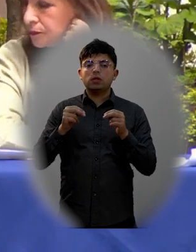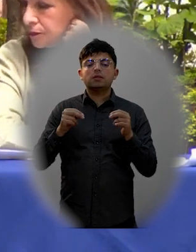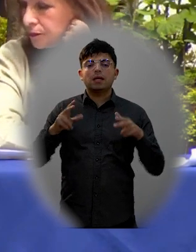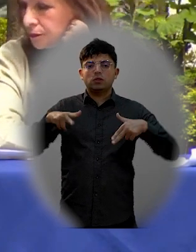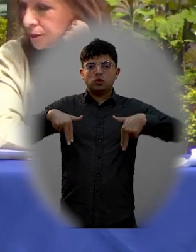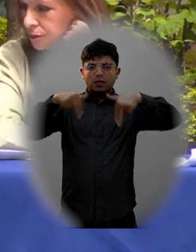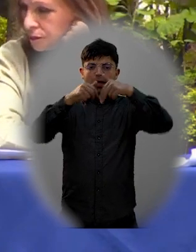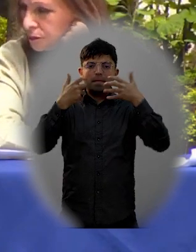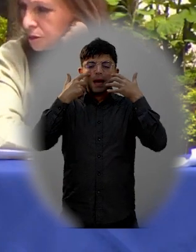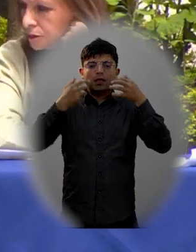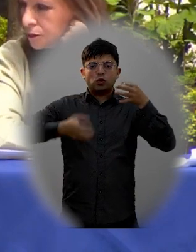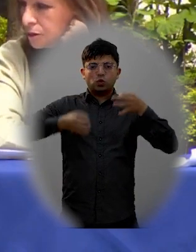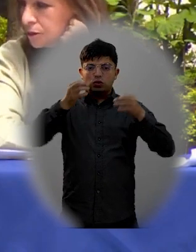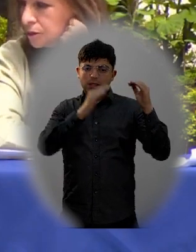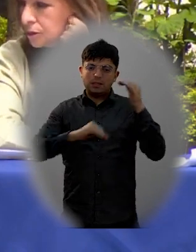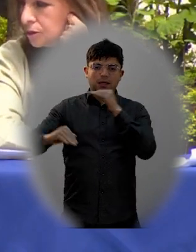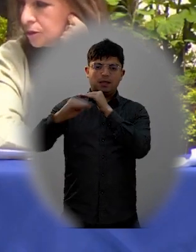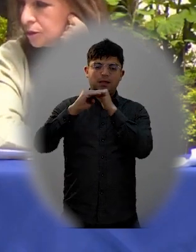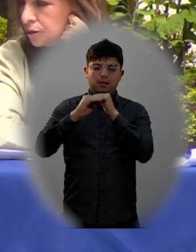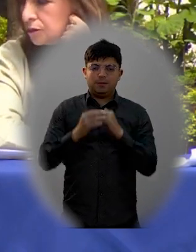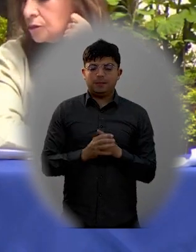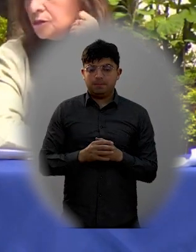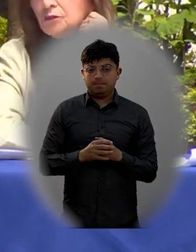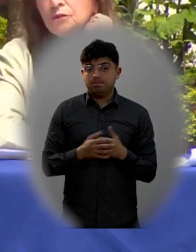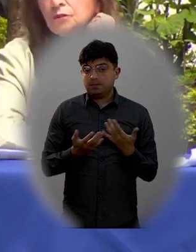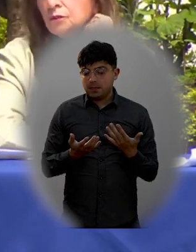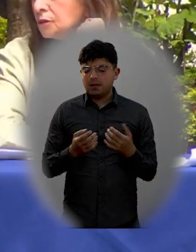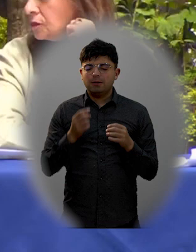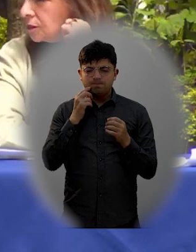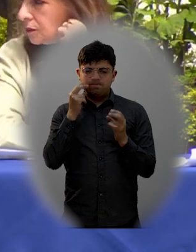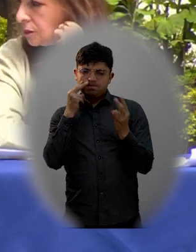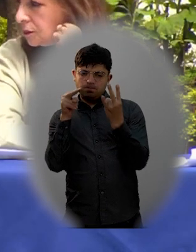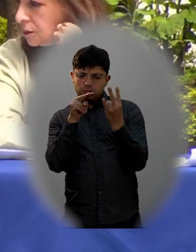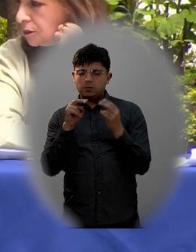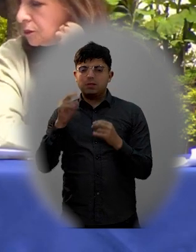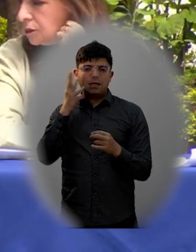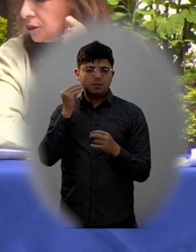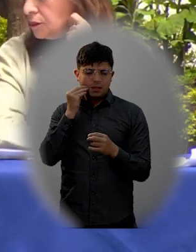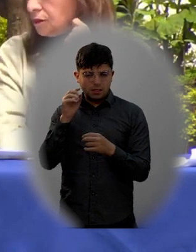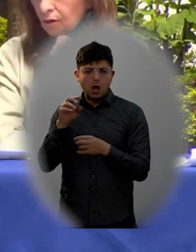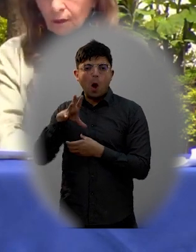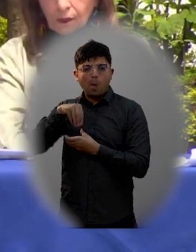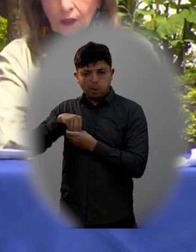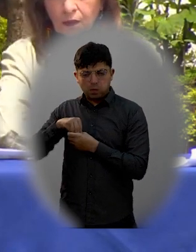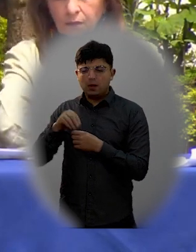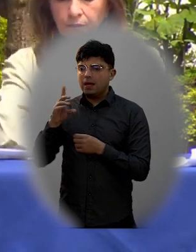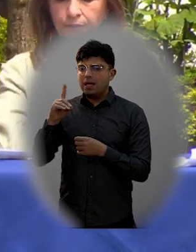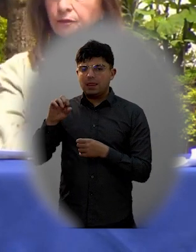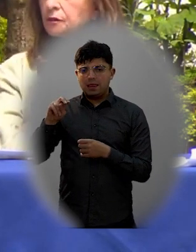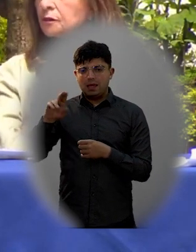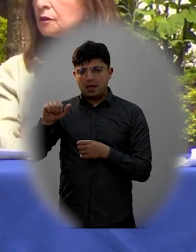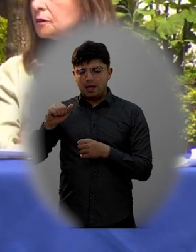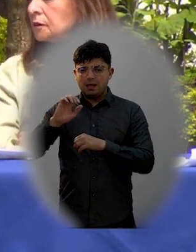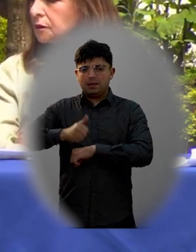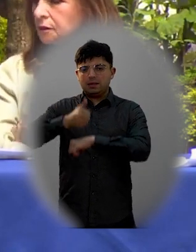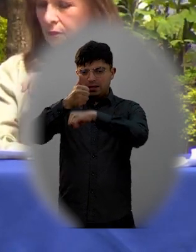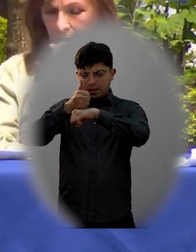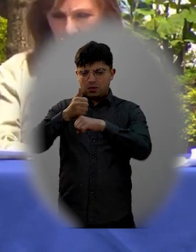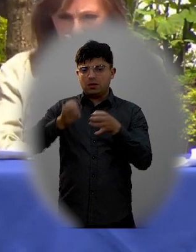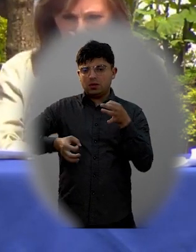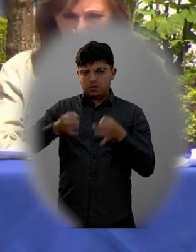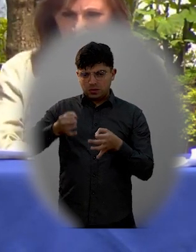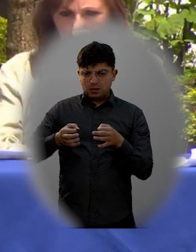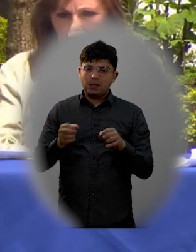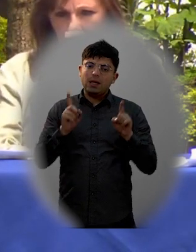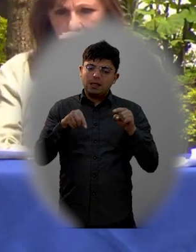y equitativas. En esa misma perspectiva, y con toda la experiencia que tiene también Diana como directora de